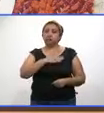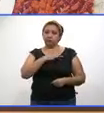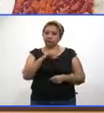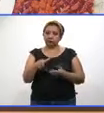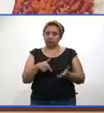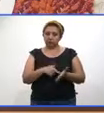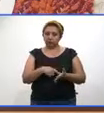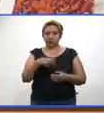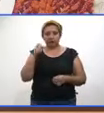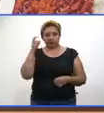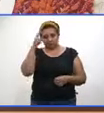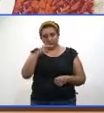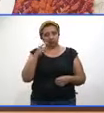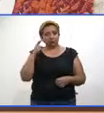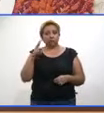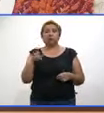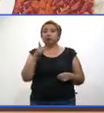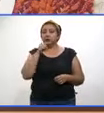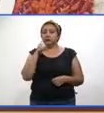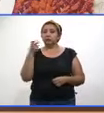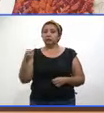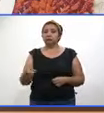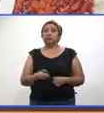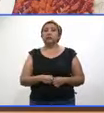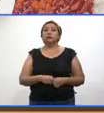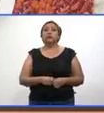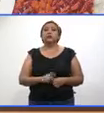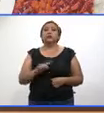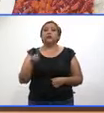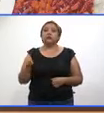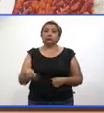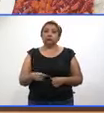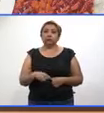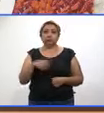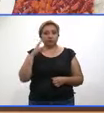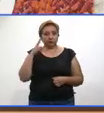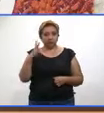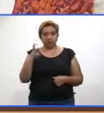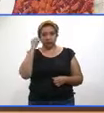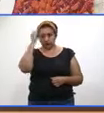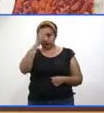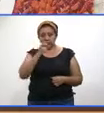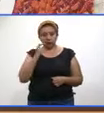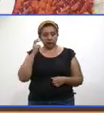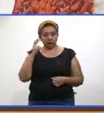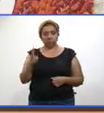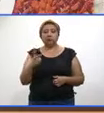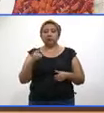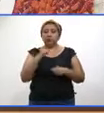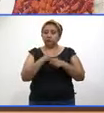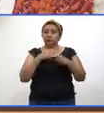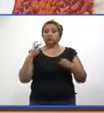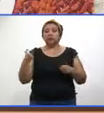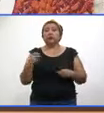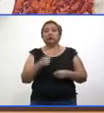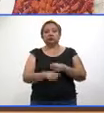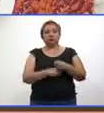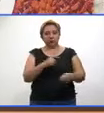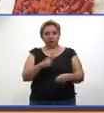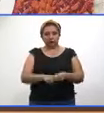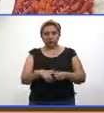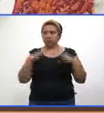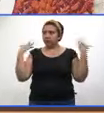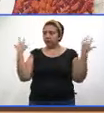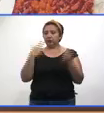lugar para la observación de aves. Esta es una actividad que consiste en el avistamiento, observación y también el estudio de estos animales en